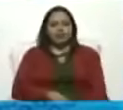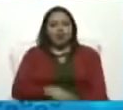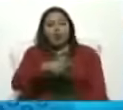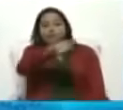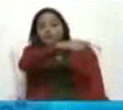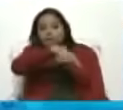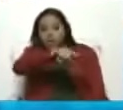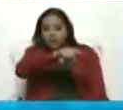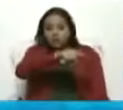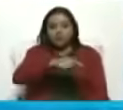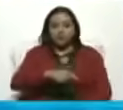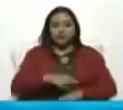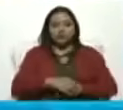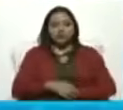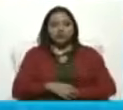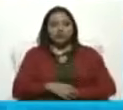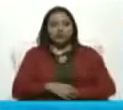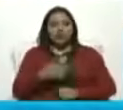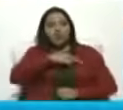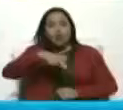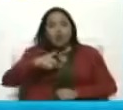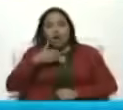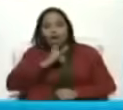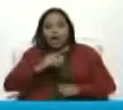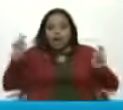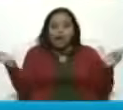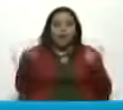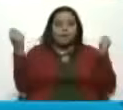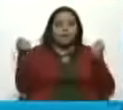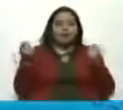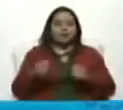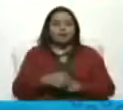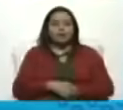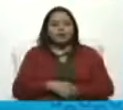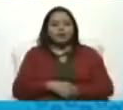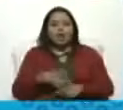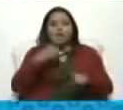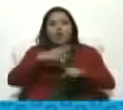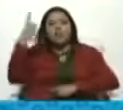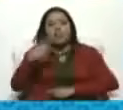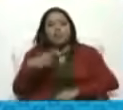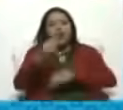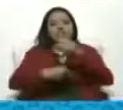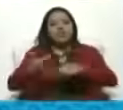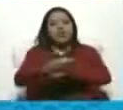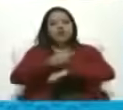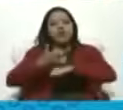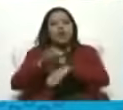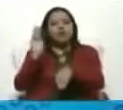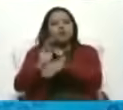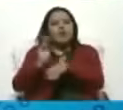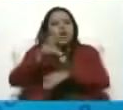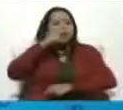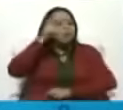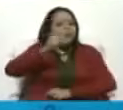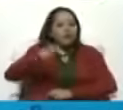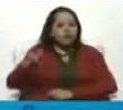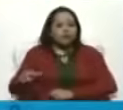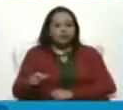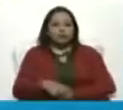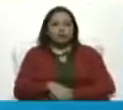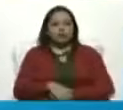Ustedes, nosotros estamos en campaña, pero tenemos que gobernar y proteger al pueblo.